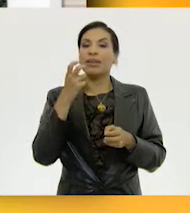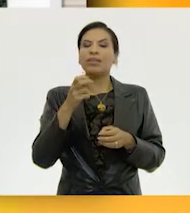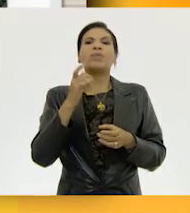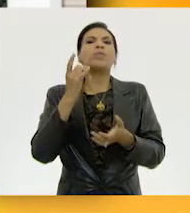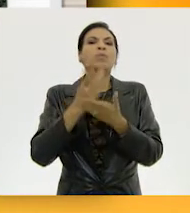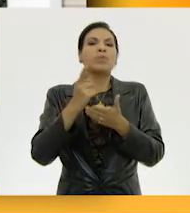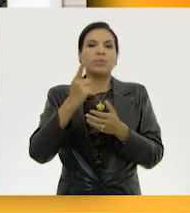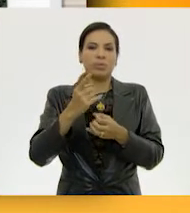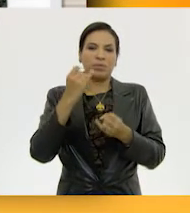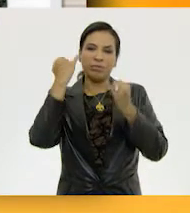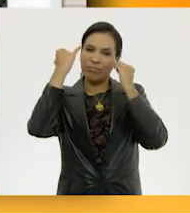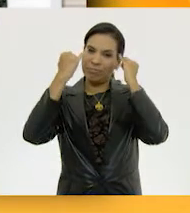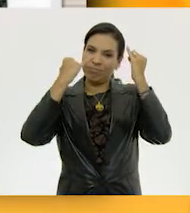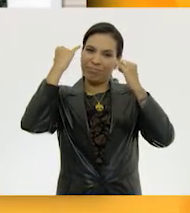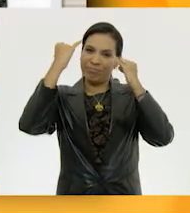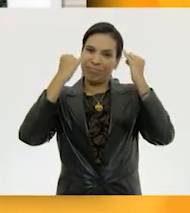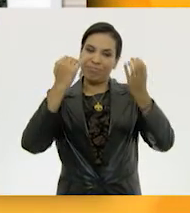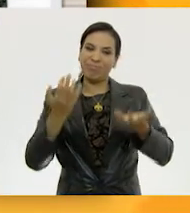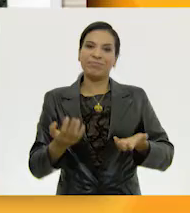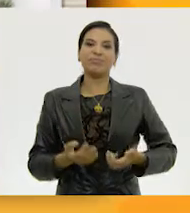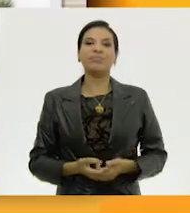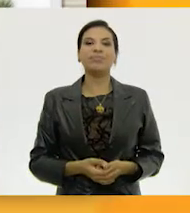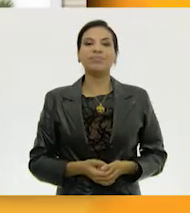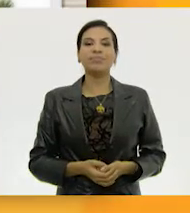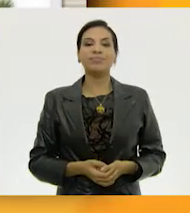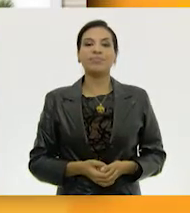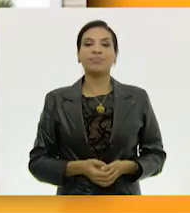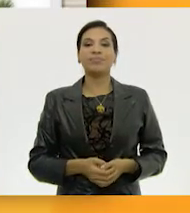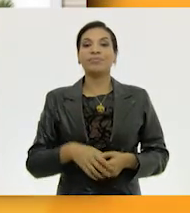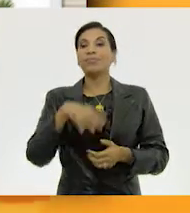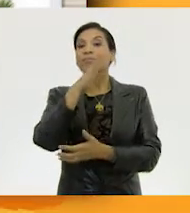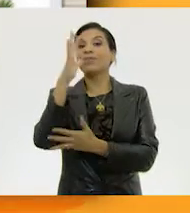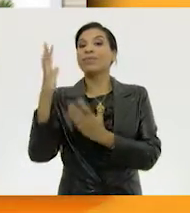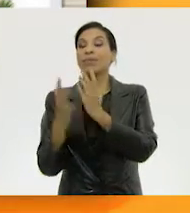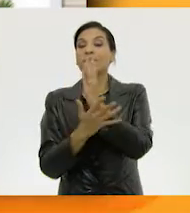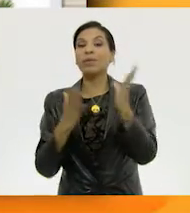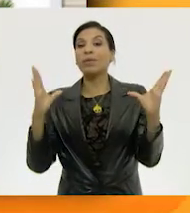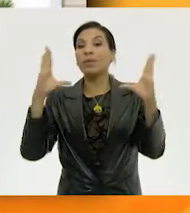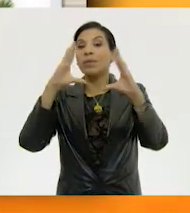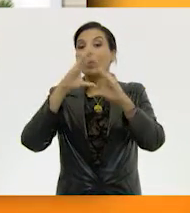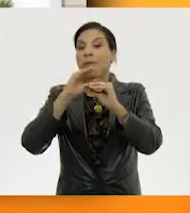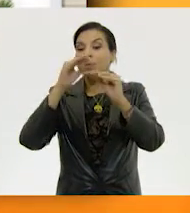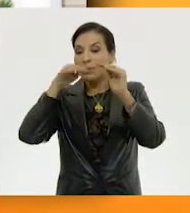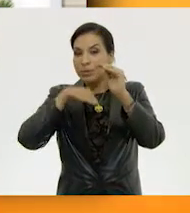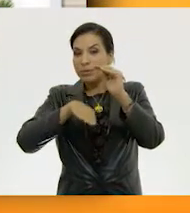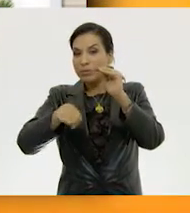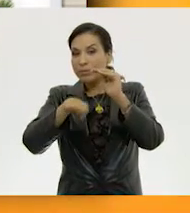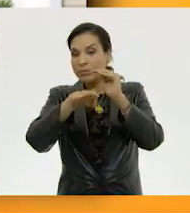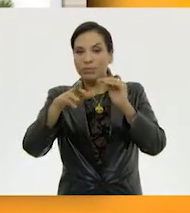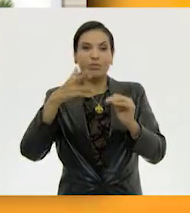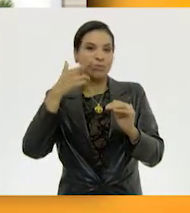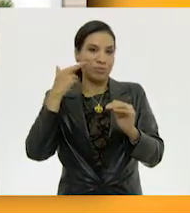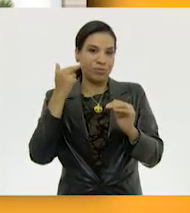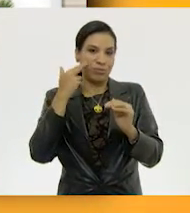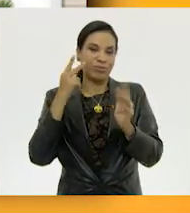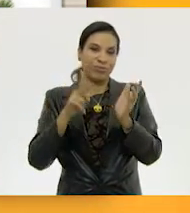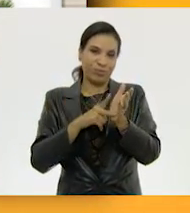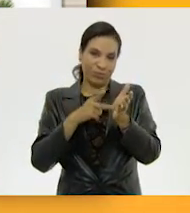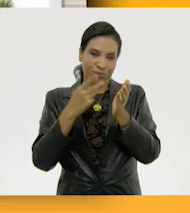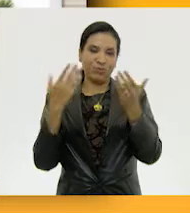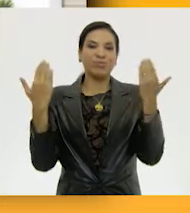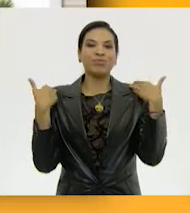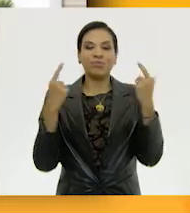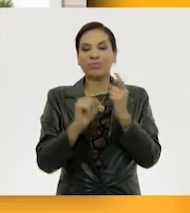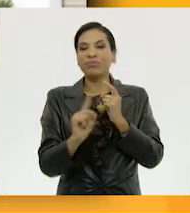más que una quimera. Por el bosque oscuro y hondo, el ratón volvió a